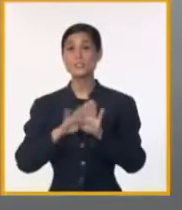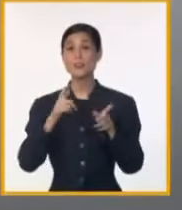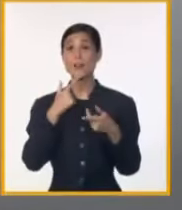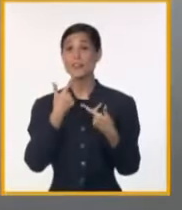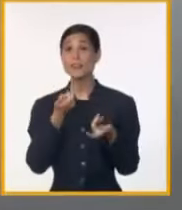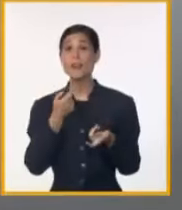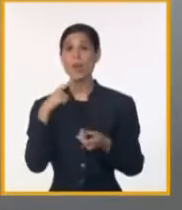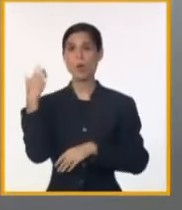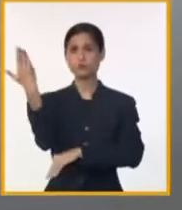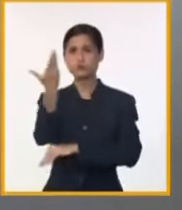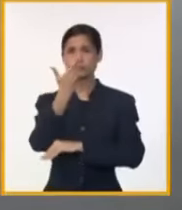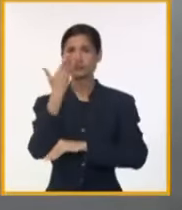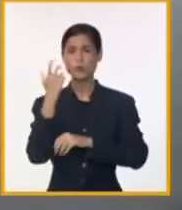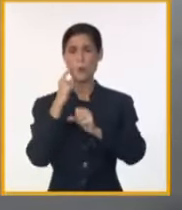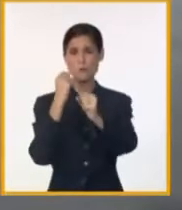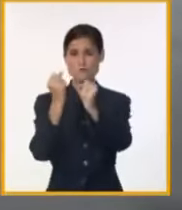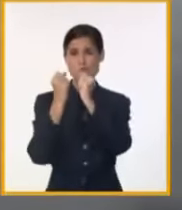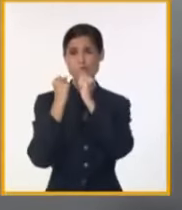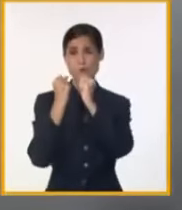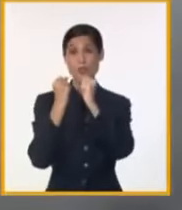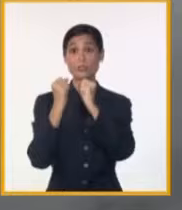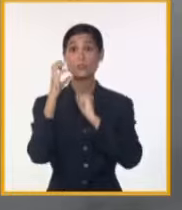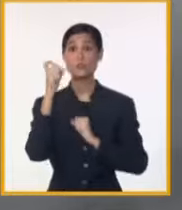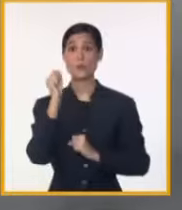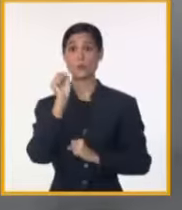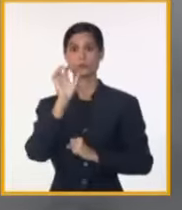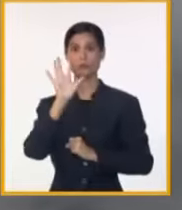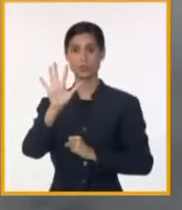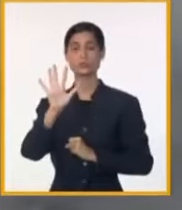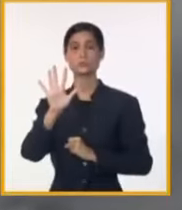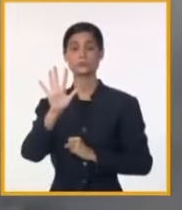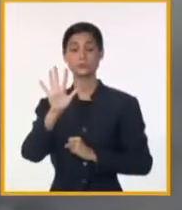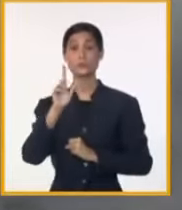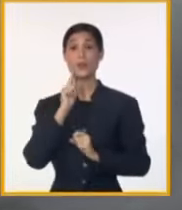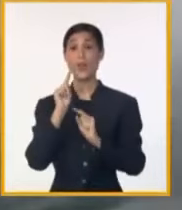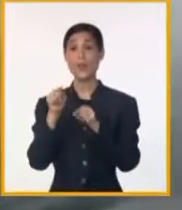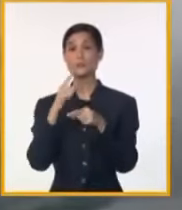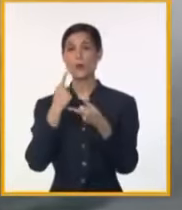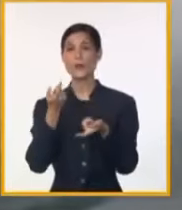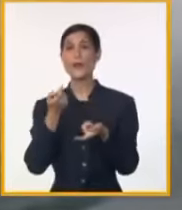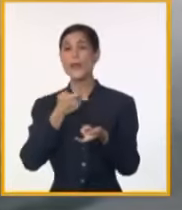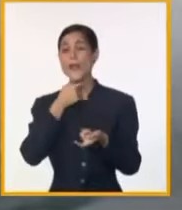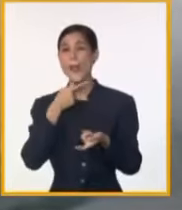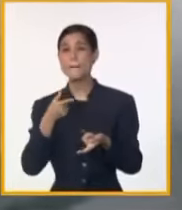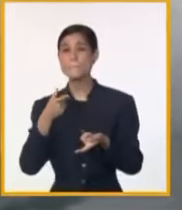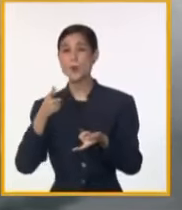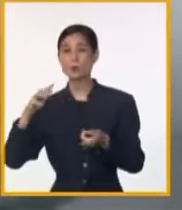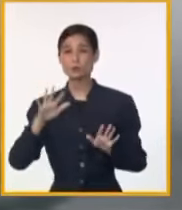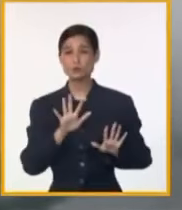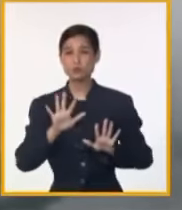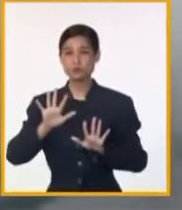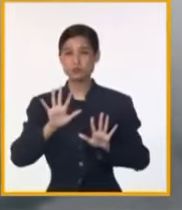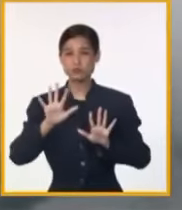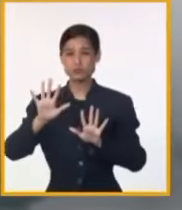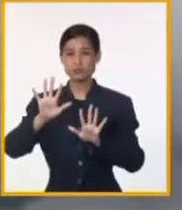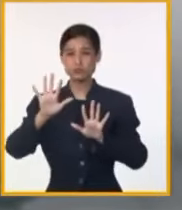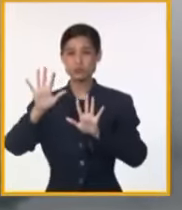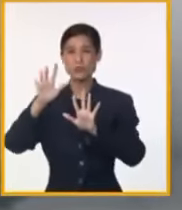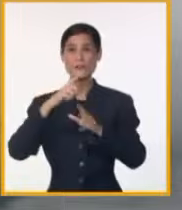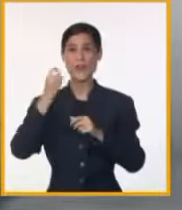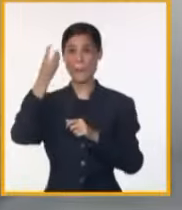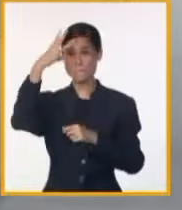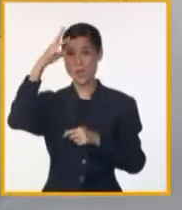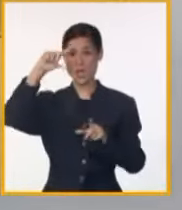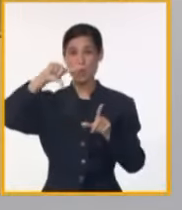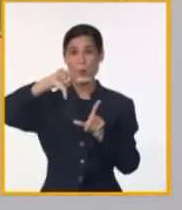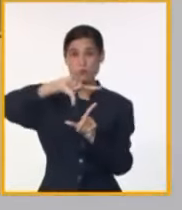huracán pues está señalando que teniendo en cuenta la trayectoria del huracán Milton sobre el sudeste del Golfo de México y su cercanía al